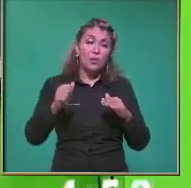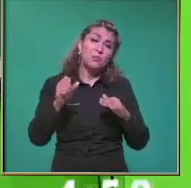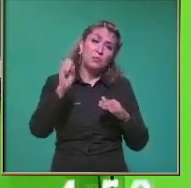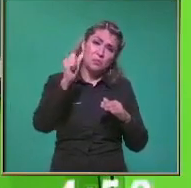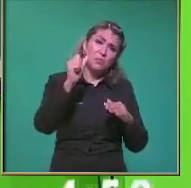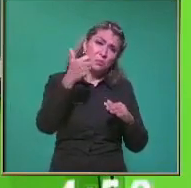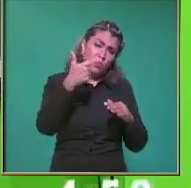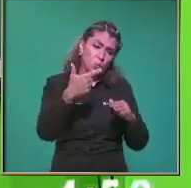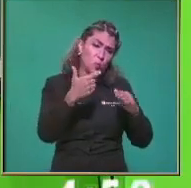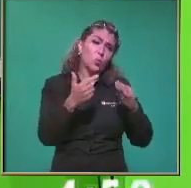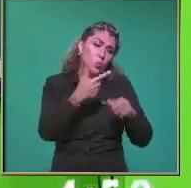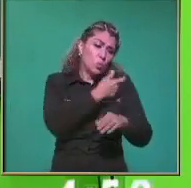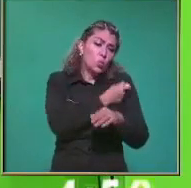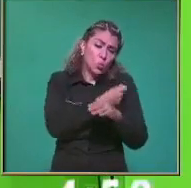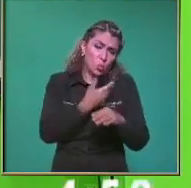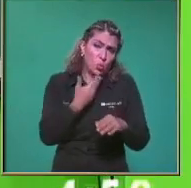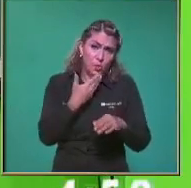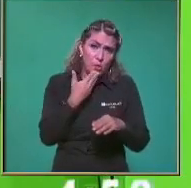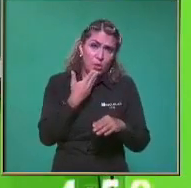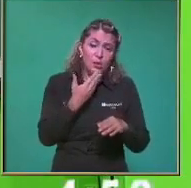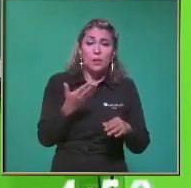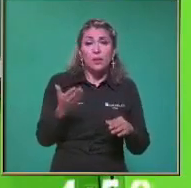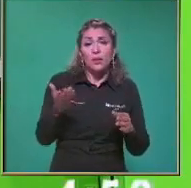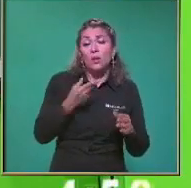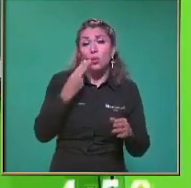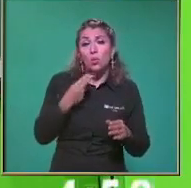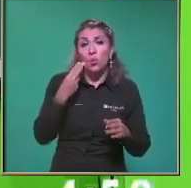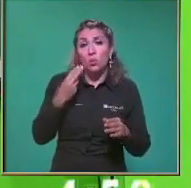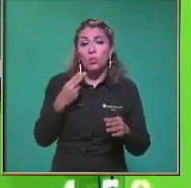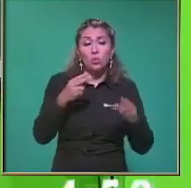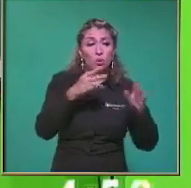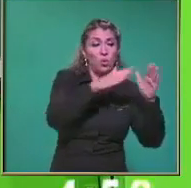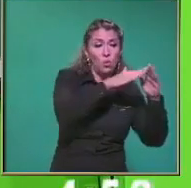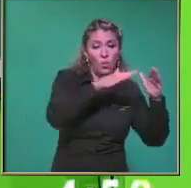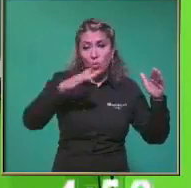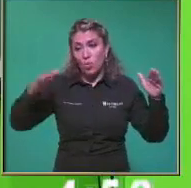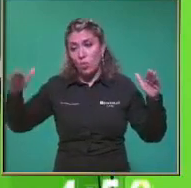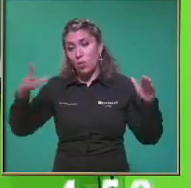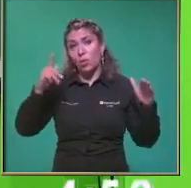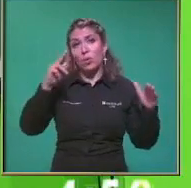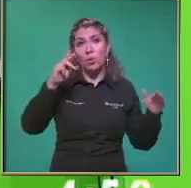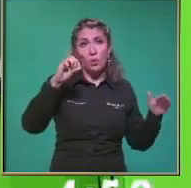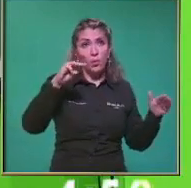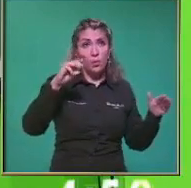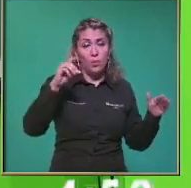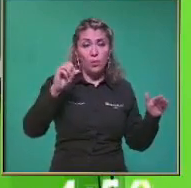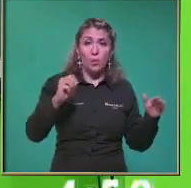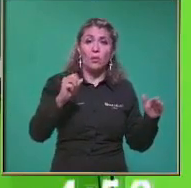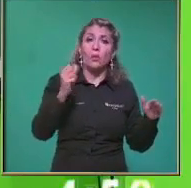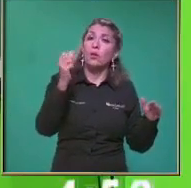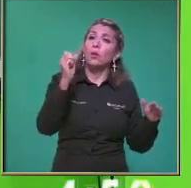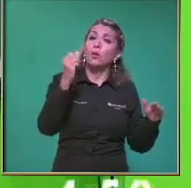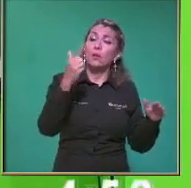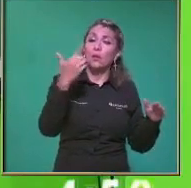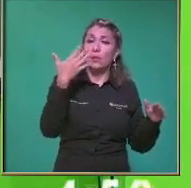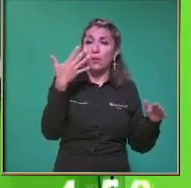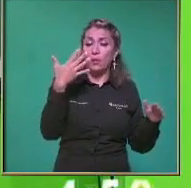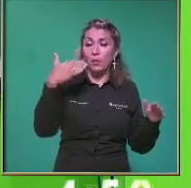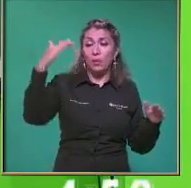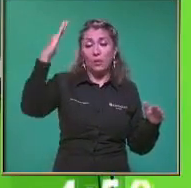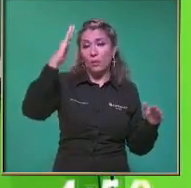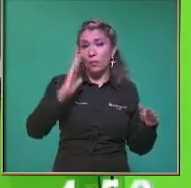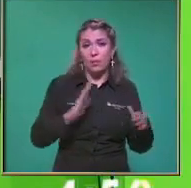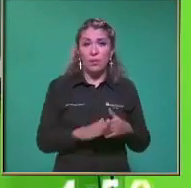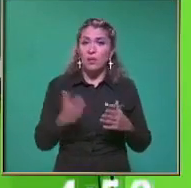arriba. Si tomo como referencia el promedio, los que se vacunarían serían los de 65 hacia arriba. De cualquiera